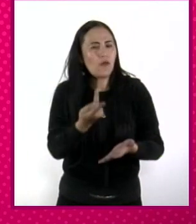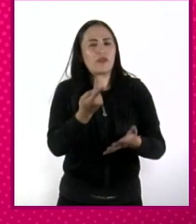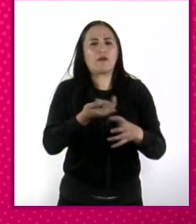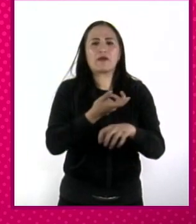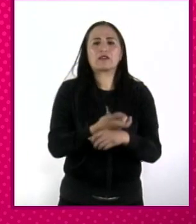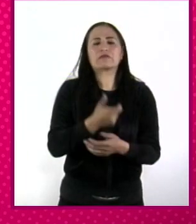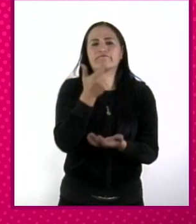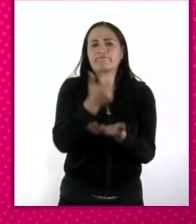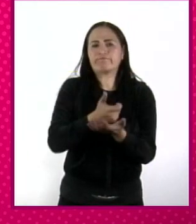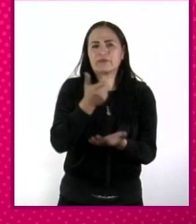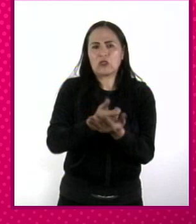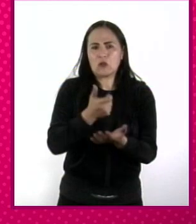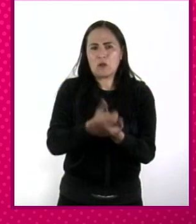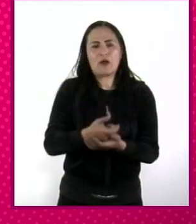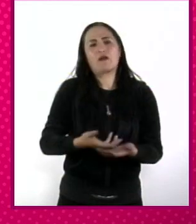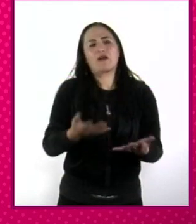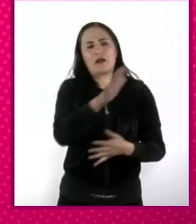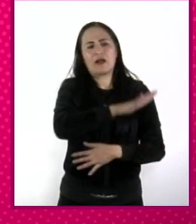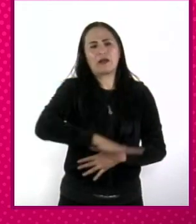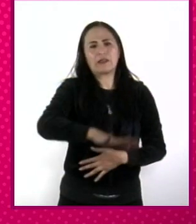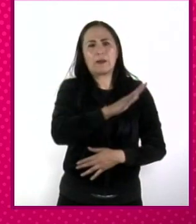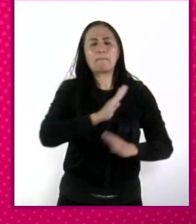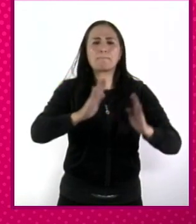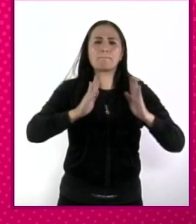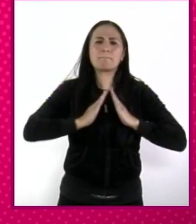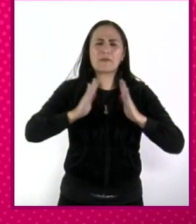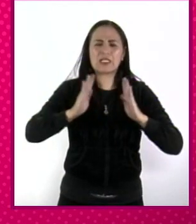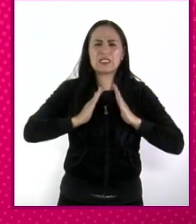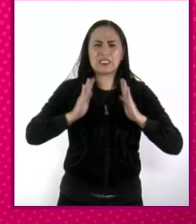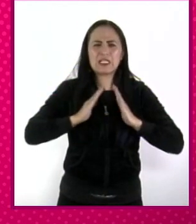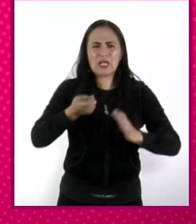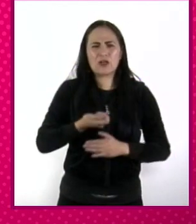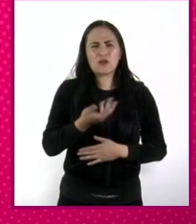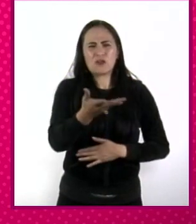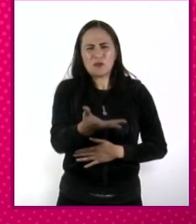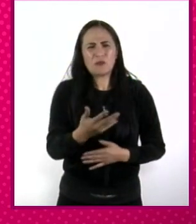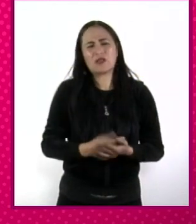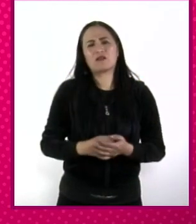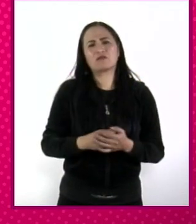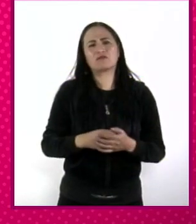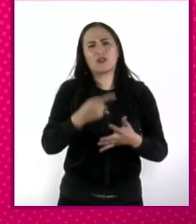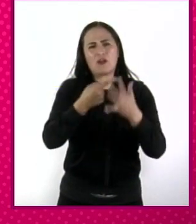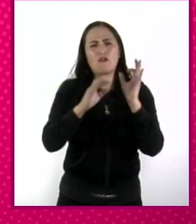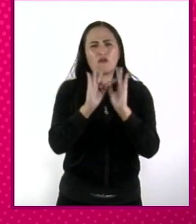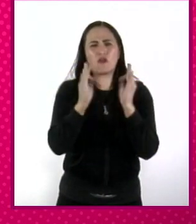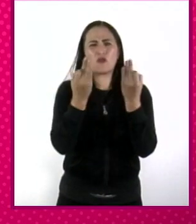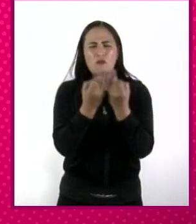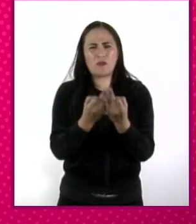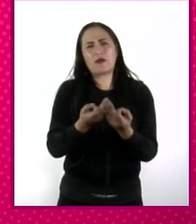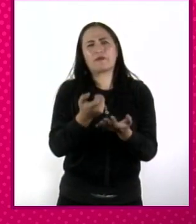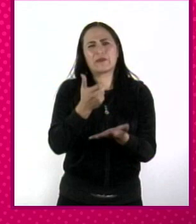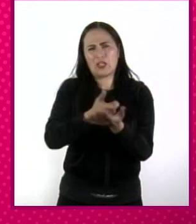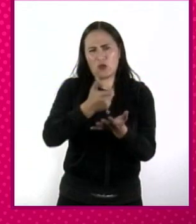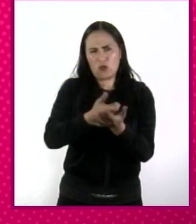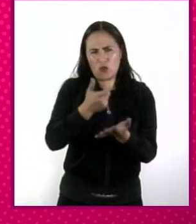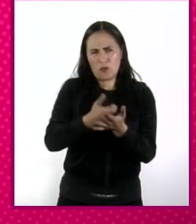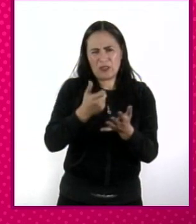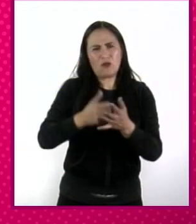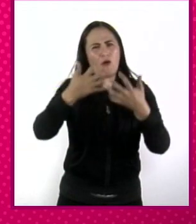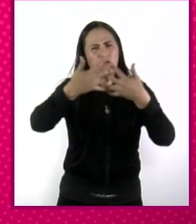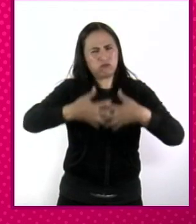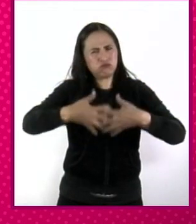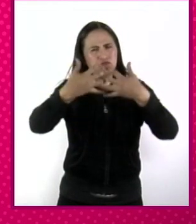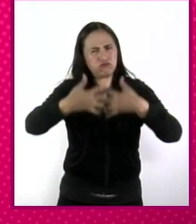economía militar, del llamado complejo económico industrial militar, que es algo que se fue